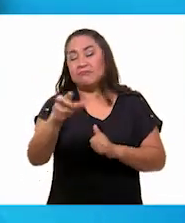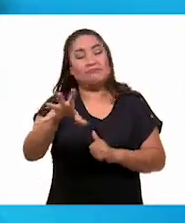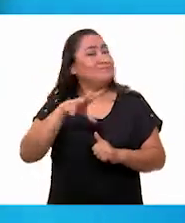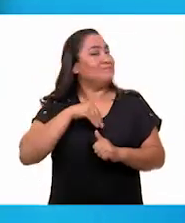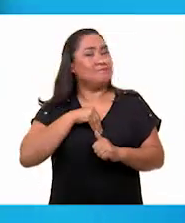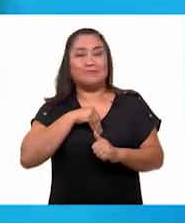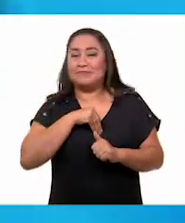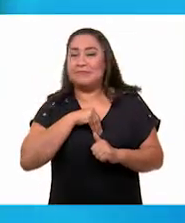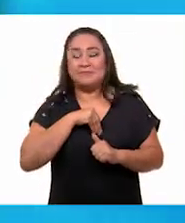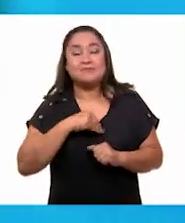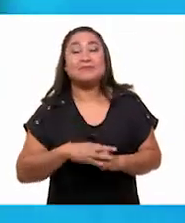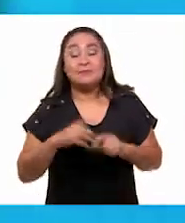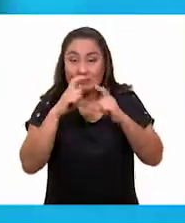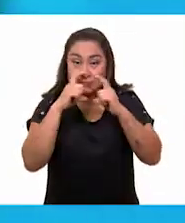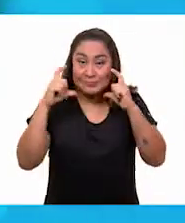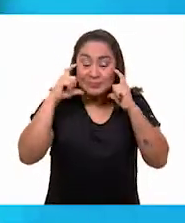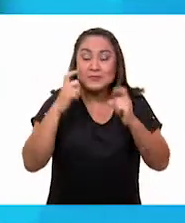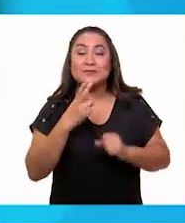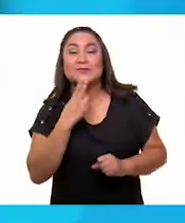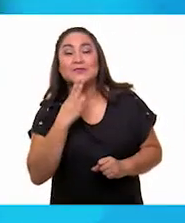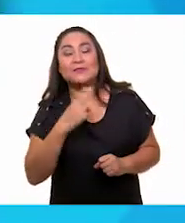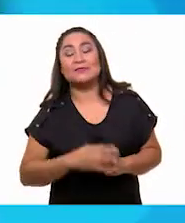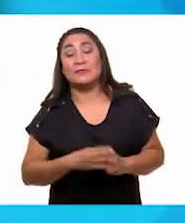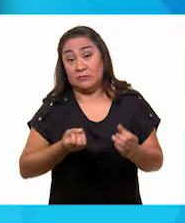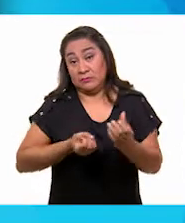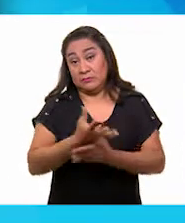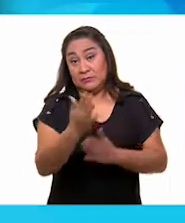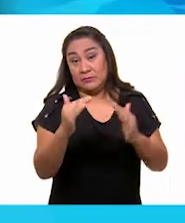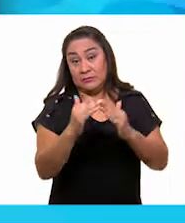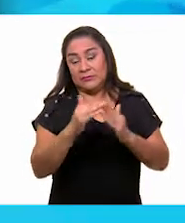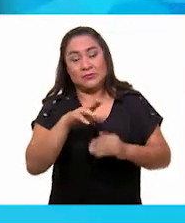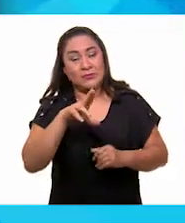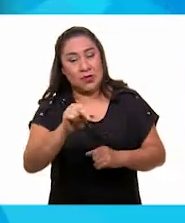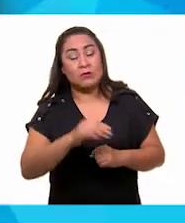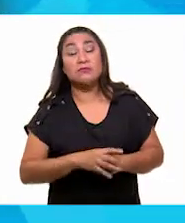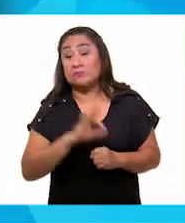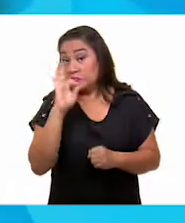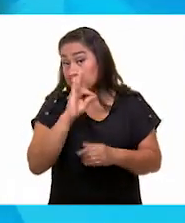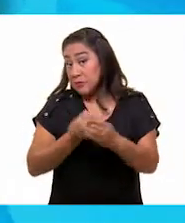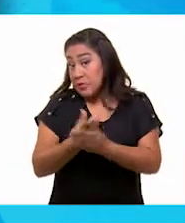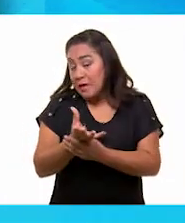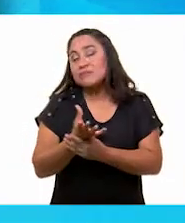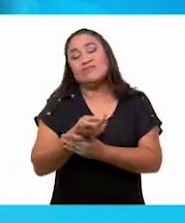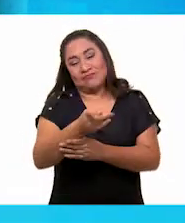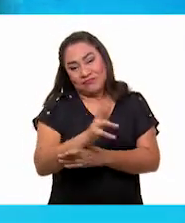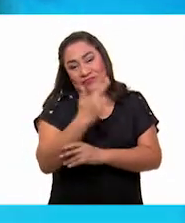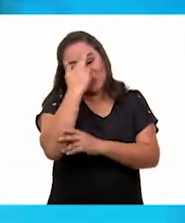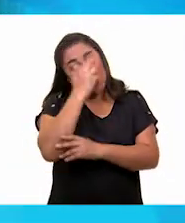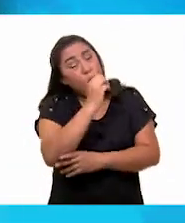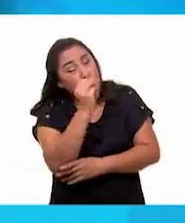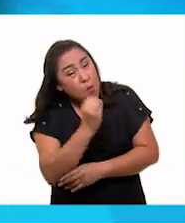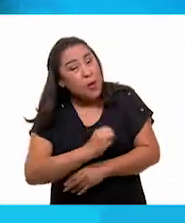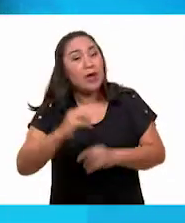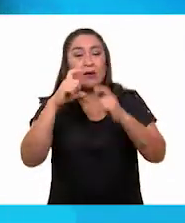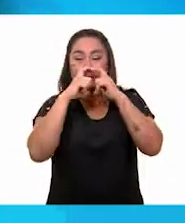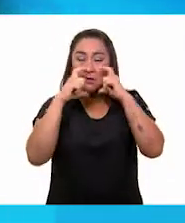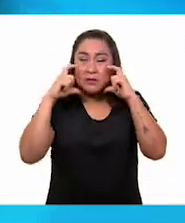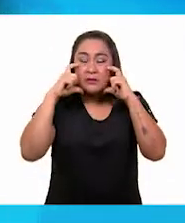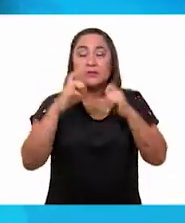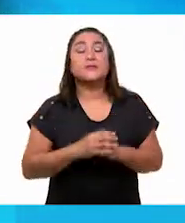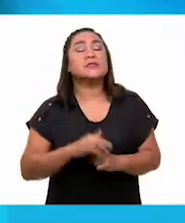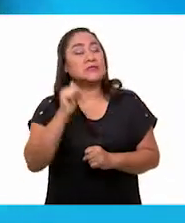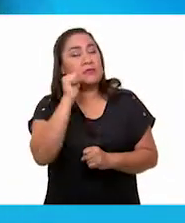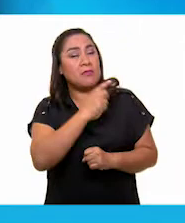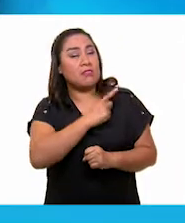contagiarnos. Utiliza cubrebocas. No salgas de casa. Si tienes que hacerlo, recuerda que es obligatorio utilizarlo. Mantén